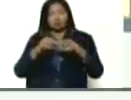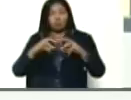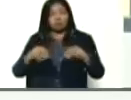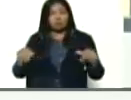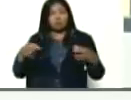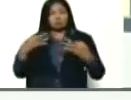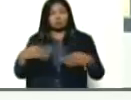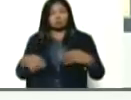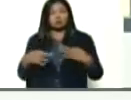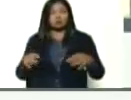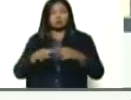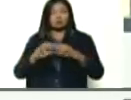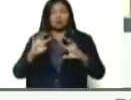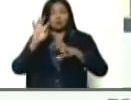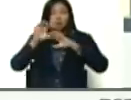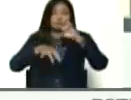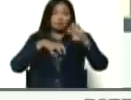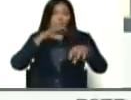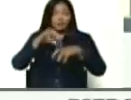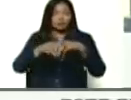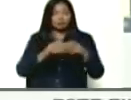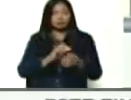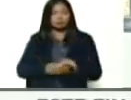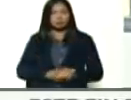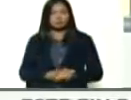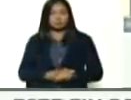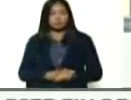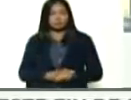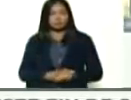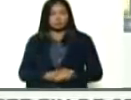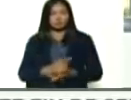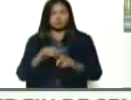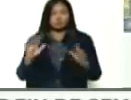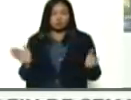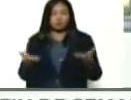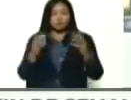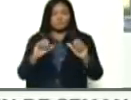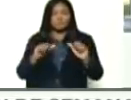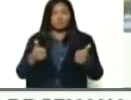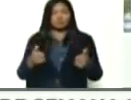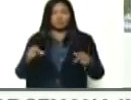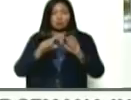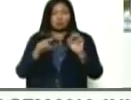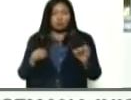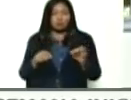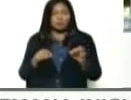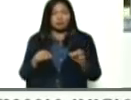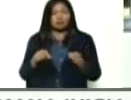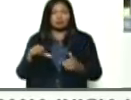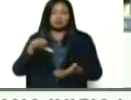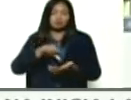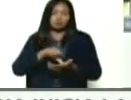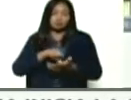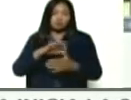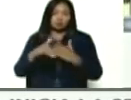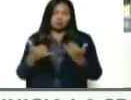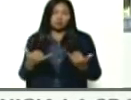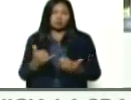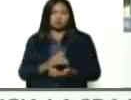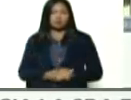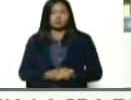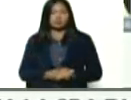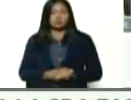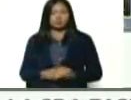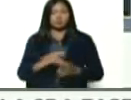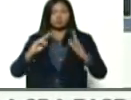naturaleza con los animales pero con el surgimiento de estas inmensas ciudades el